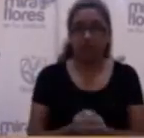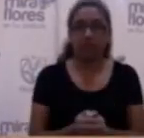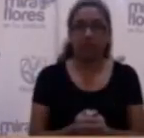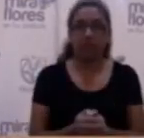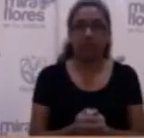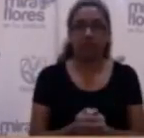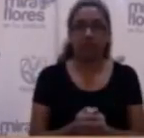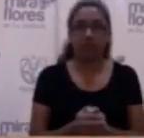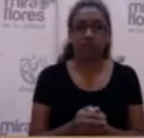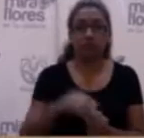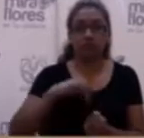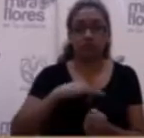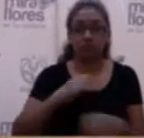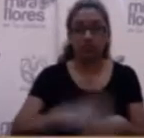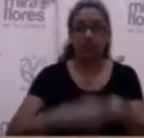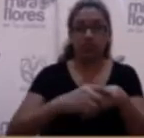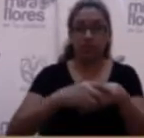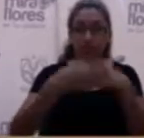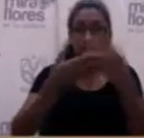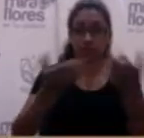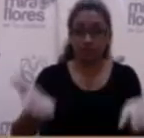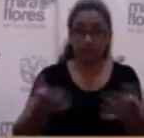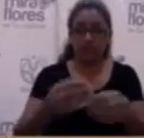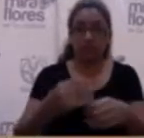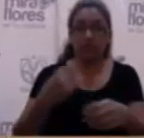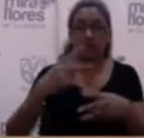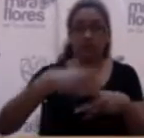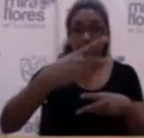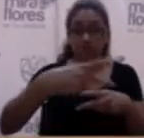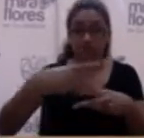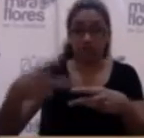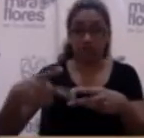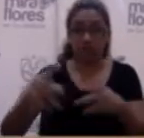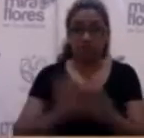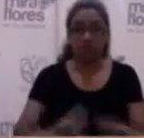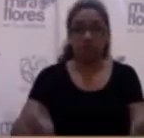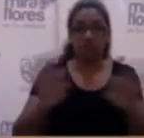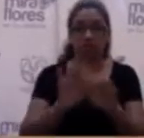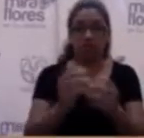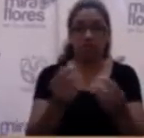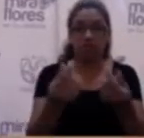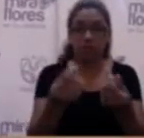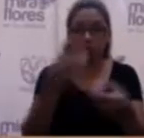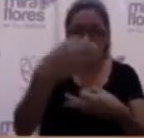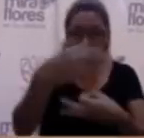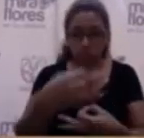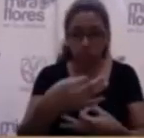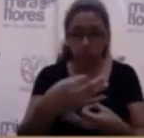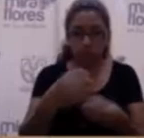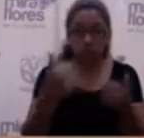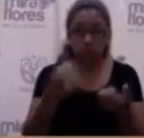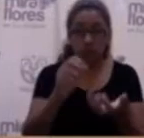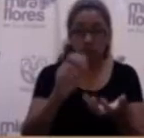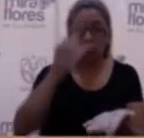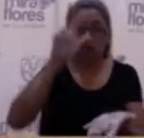vez. Y nos felicitamos los vecinos, porque para eso existe el presupuesto participativo, para eso intervenimos y logramos que esto se